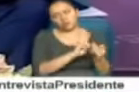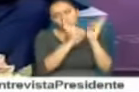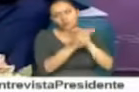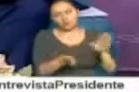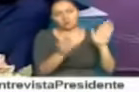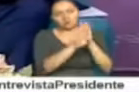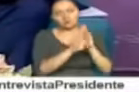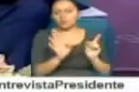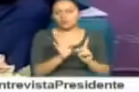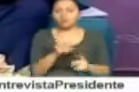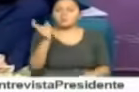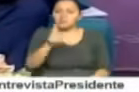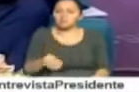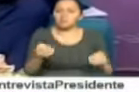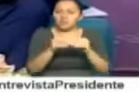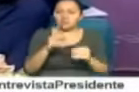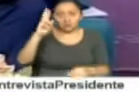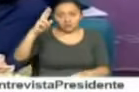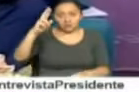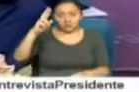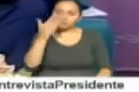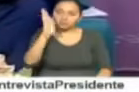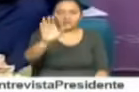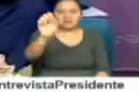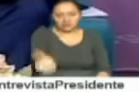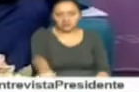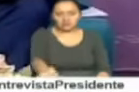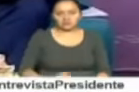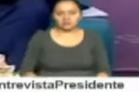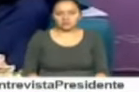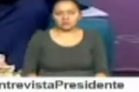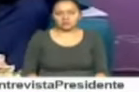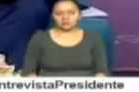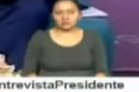reforma, sino que se hable si tenemos la razón o no. Yo le hice una pregunta, presidente. No hice una